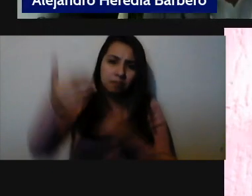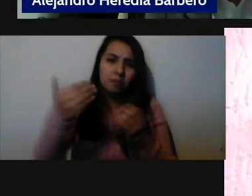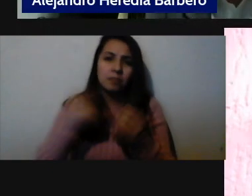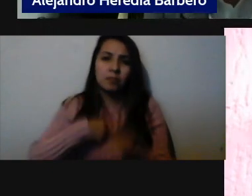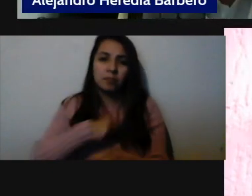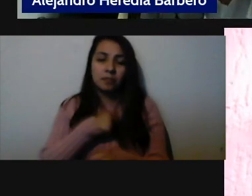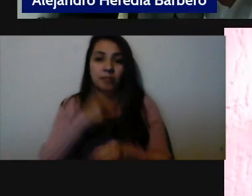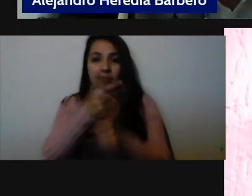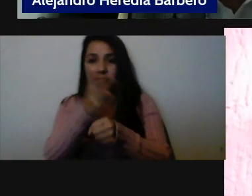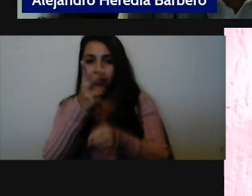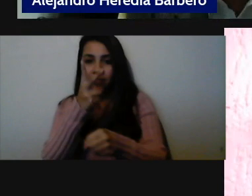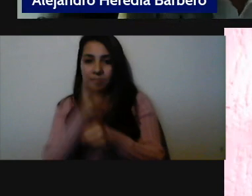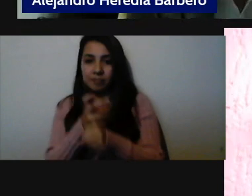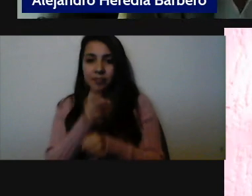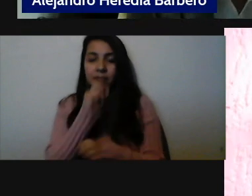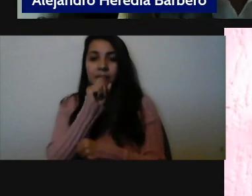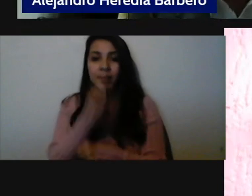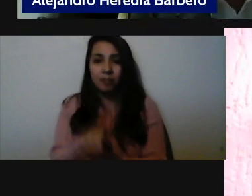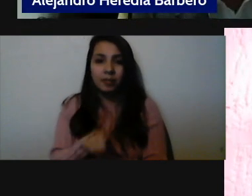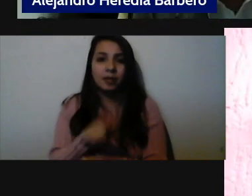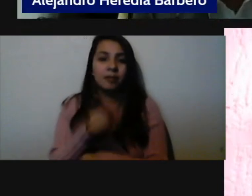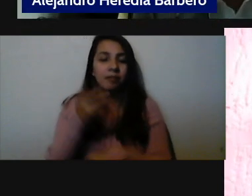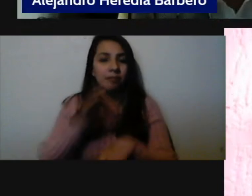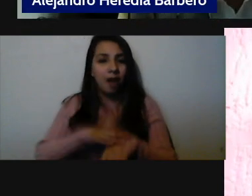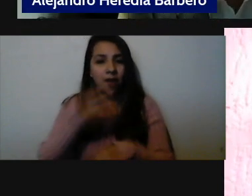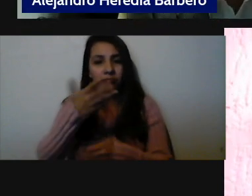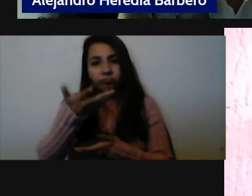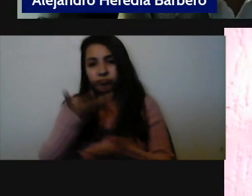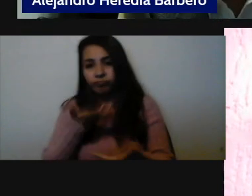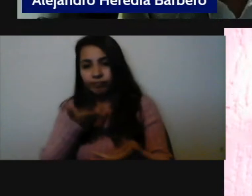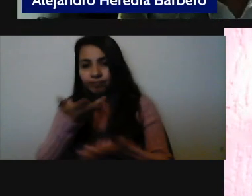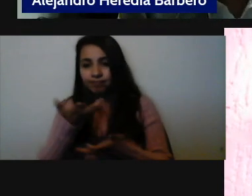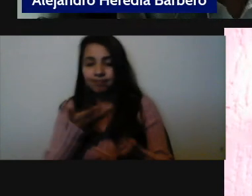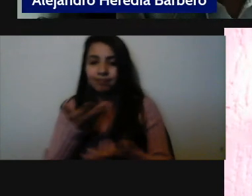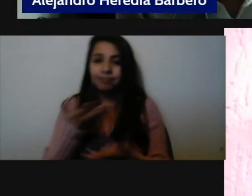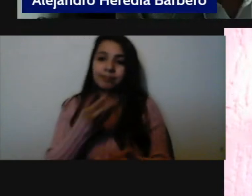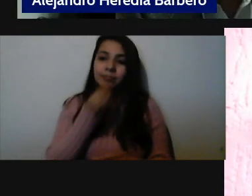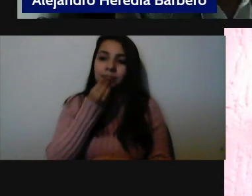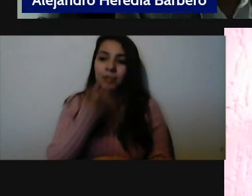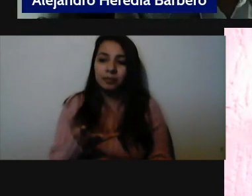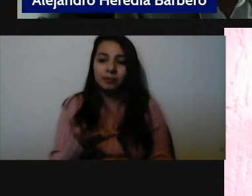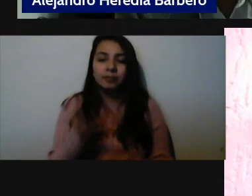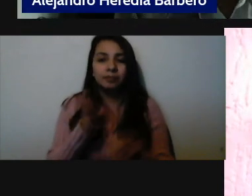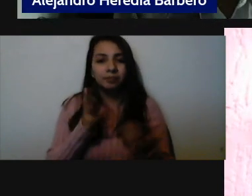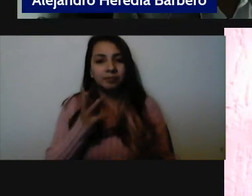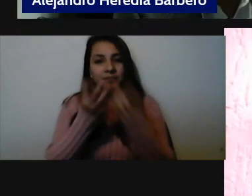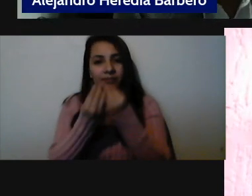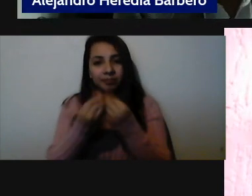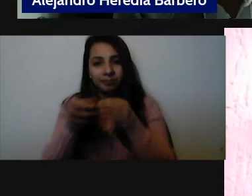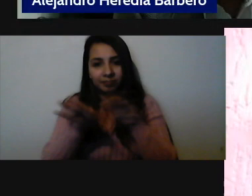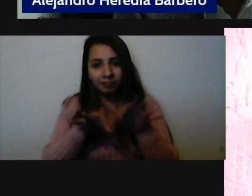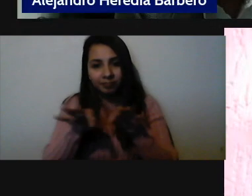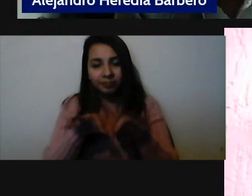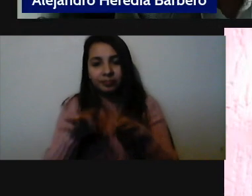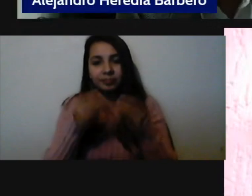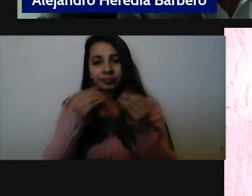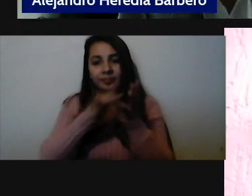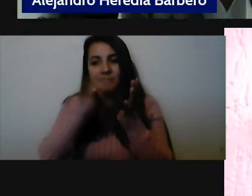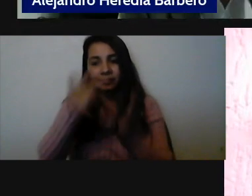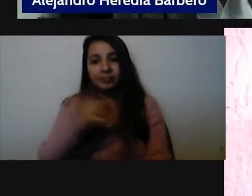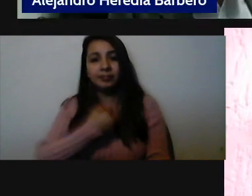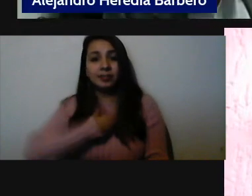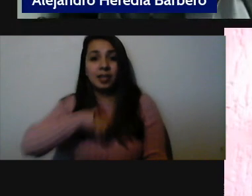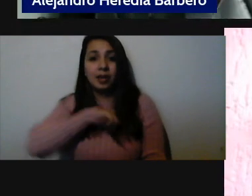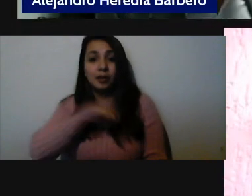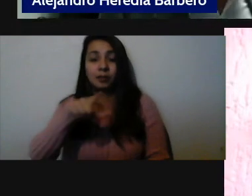Muchísimas, muchísimas gracias por esta invitación. Ya los invitaremos también nosotros a nuestros espacios para que tengamos mayor interacción